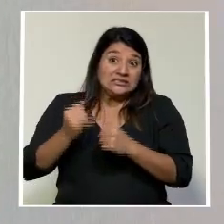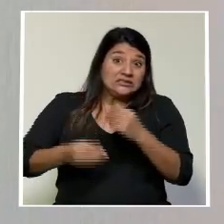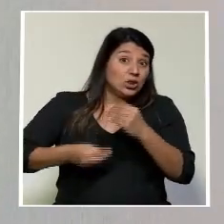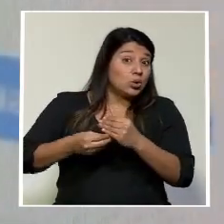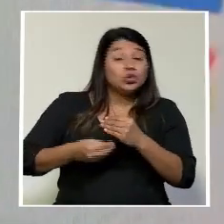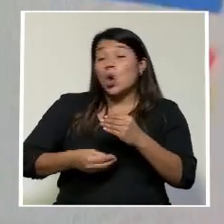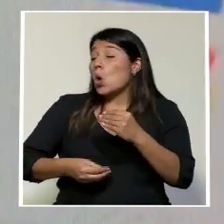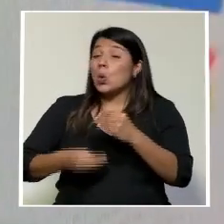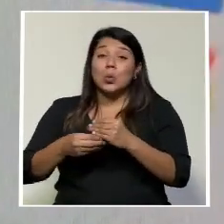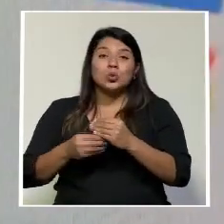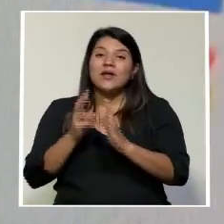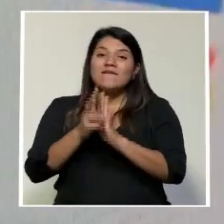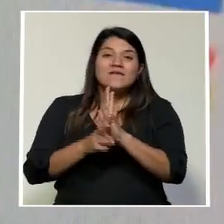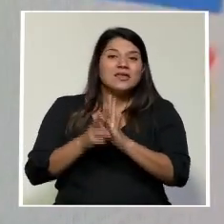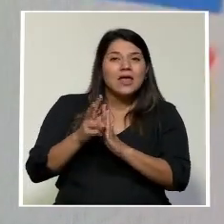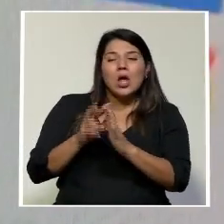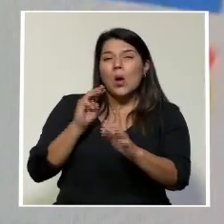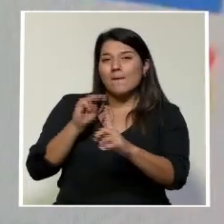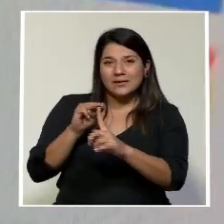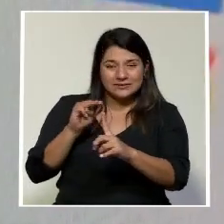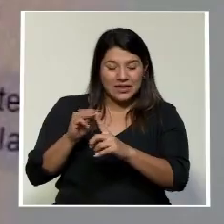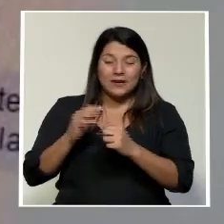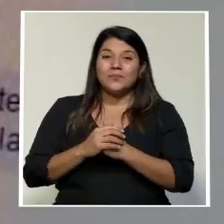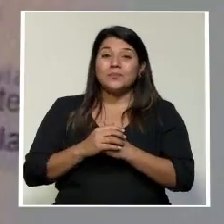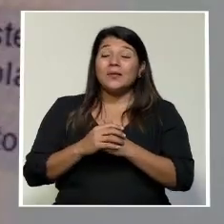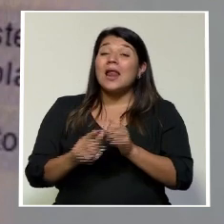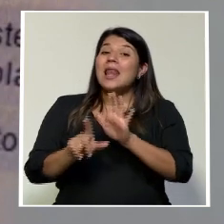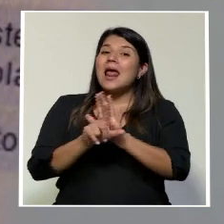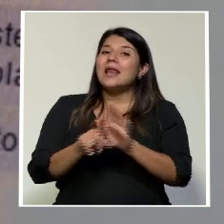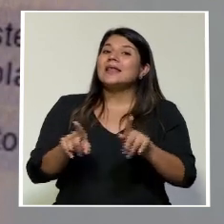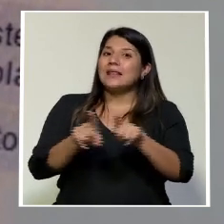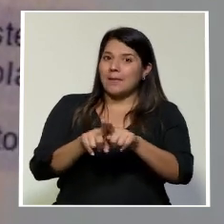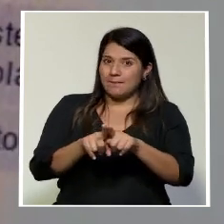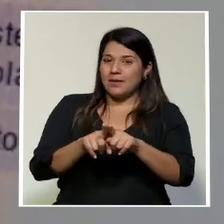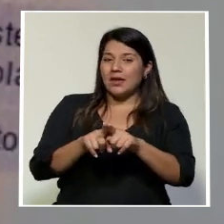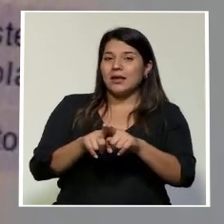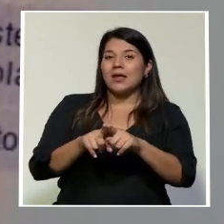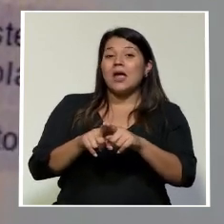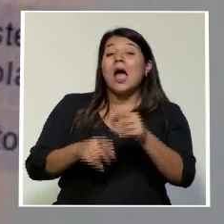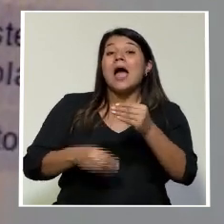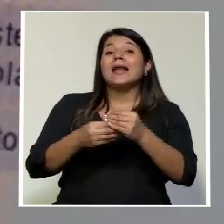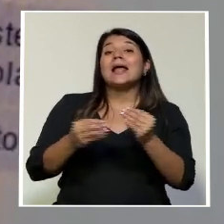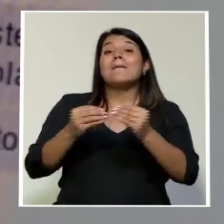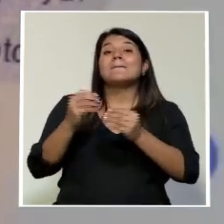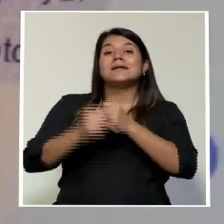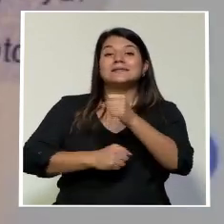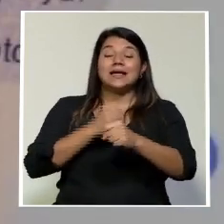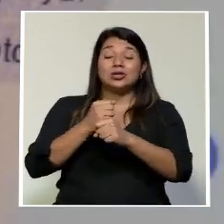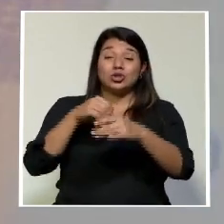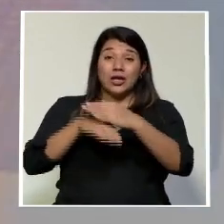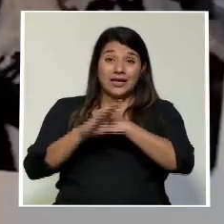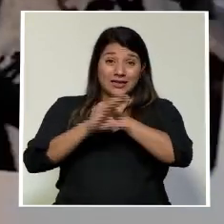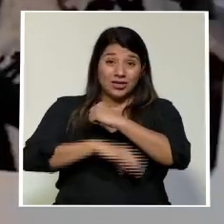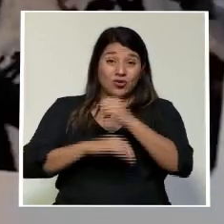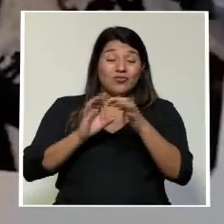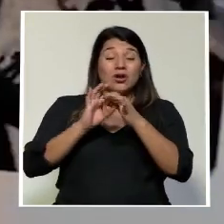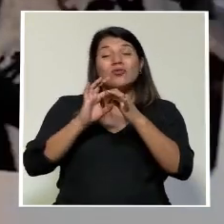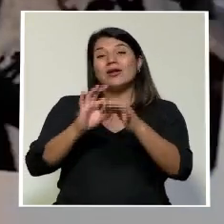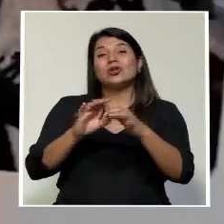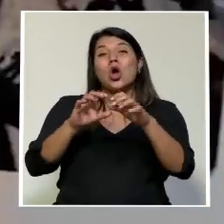audios con una persona menor de edad. La legislación incrementa también las penas al reformar artículos del Código Penal sobre corrupción